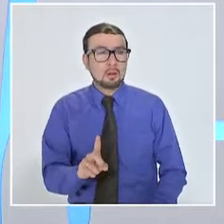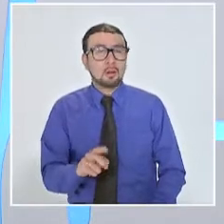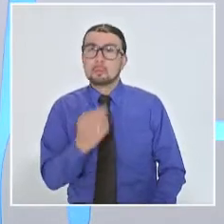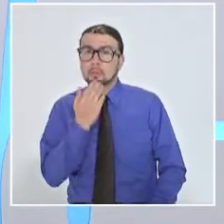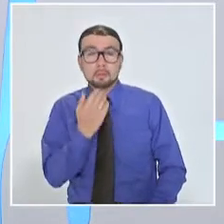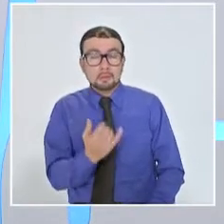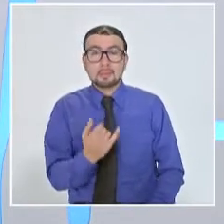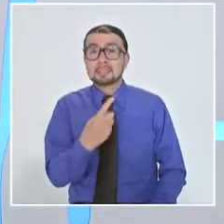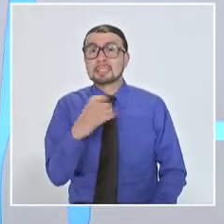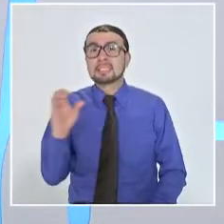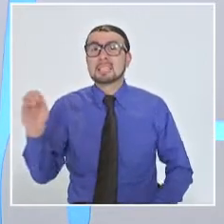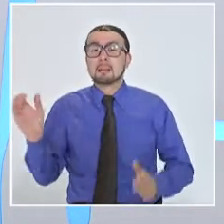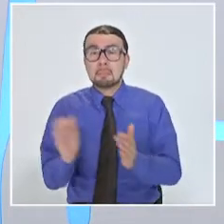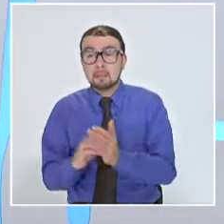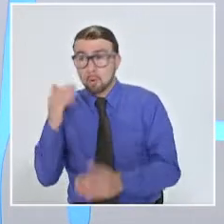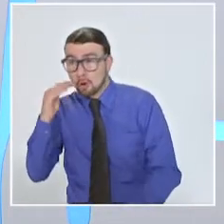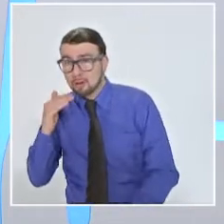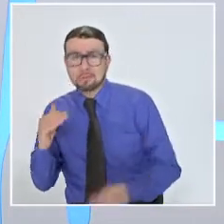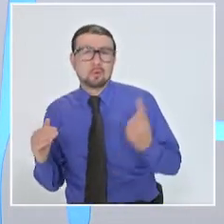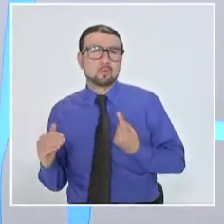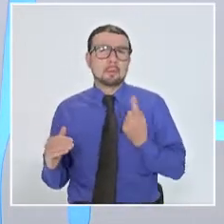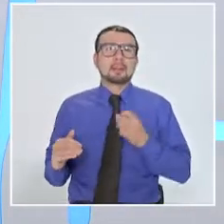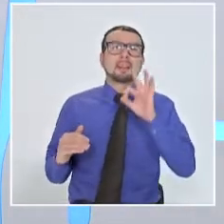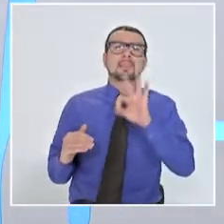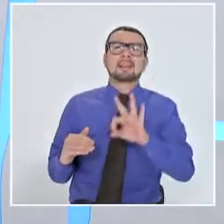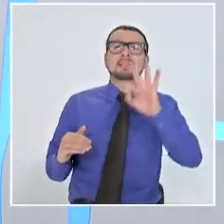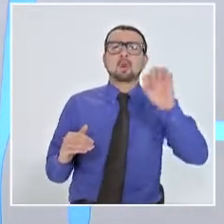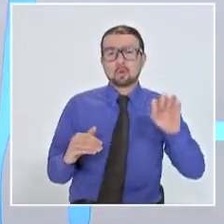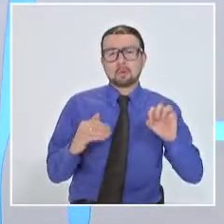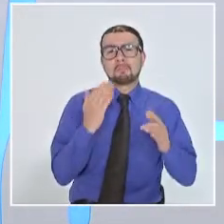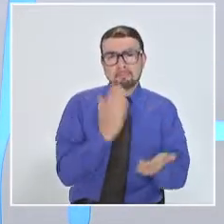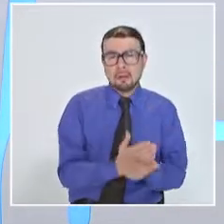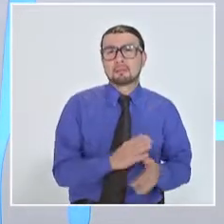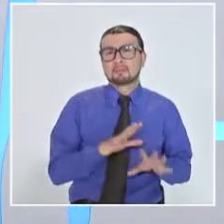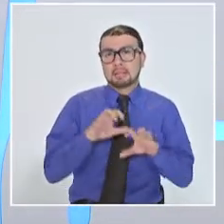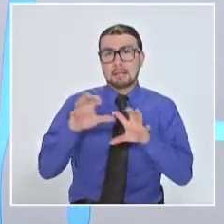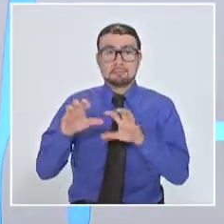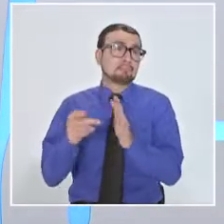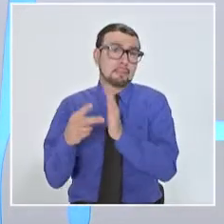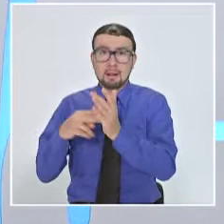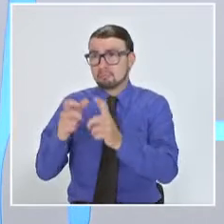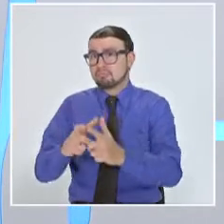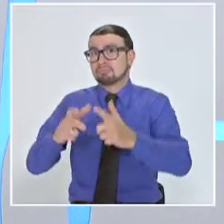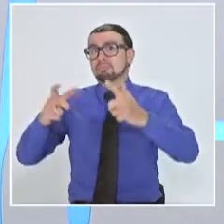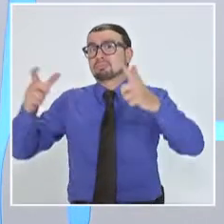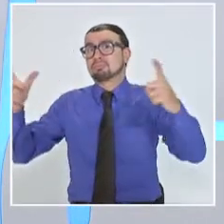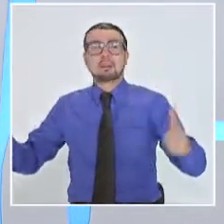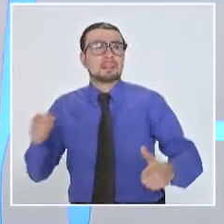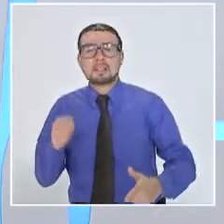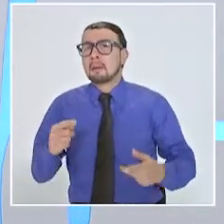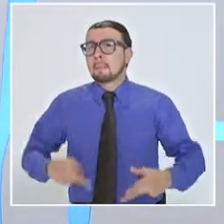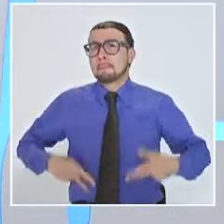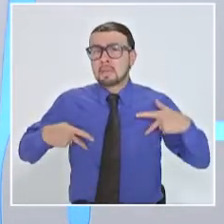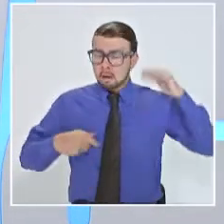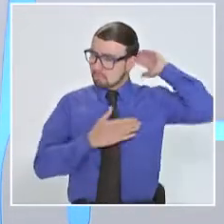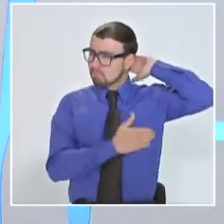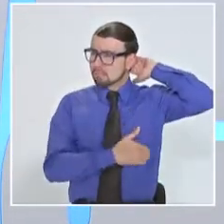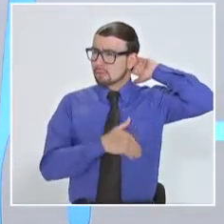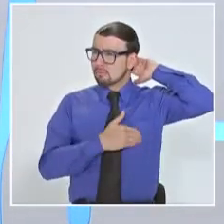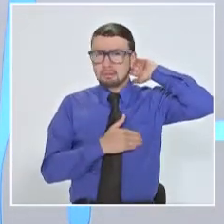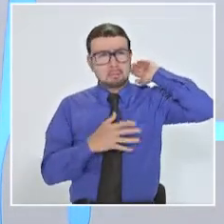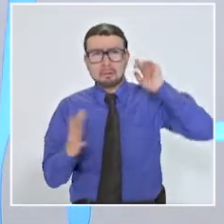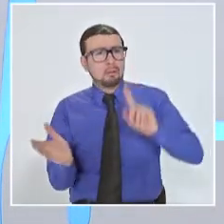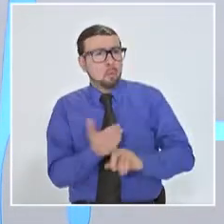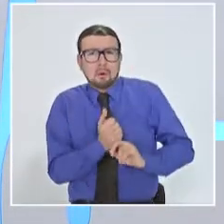100.000 mujeres en Colombia, solamente 38 van a tener un cáncer de mama. O sea que la mayoría se van a examinar toda la vida y van a decir, yo no me encuentro nada.